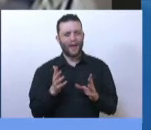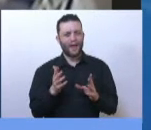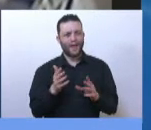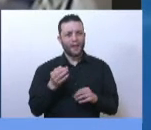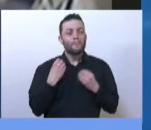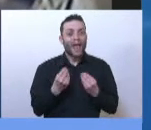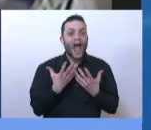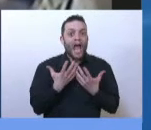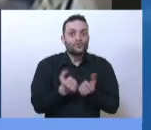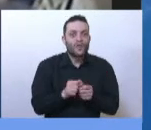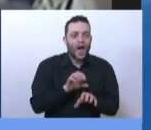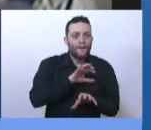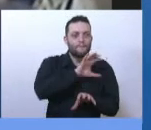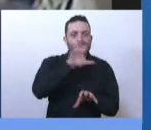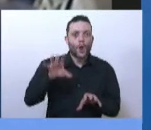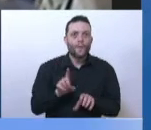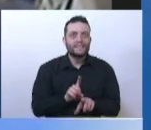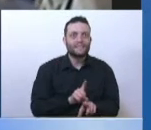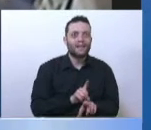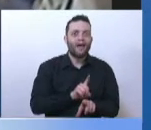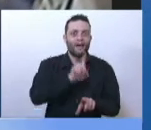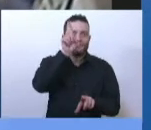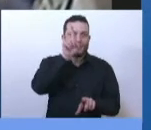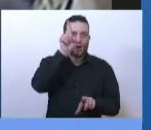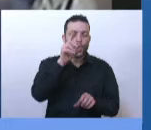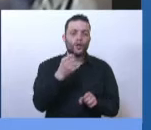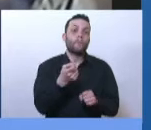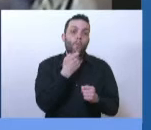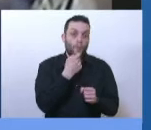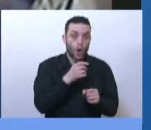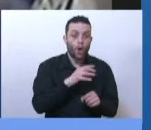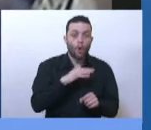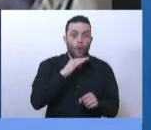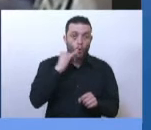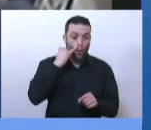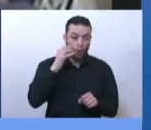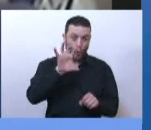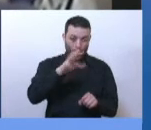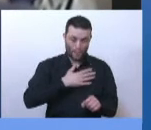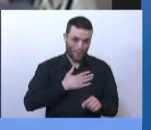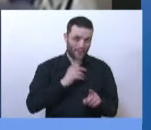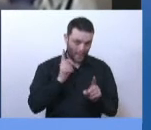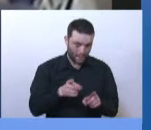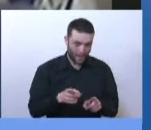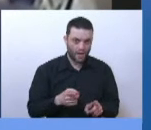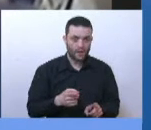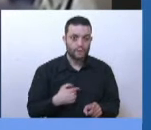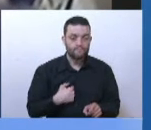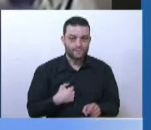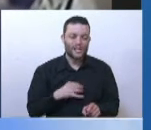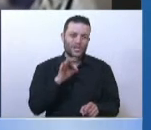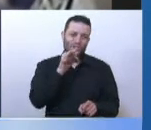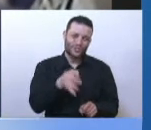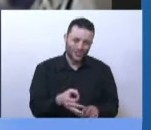NOA, entre ellas a mi provincia, Jujuy. Sabemos de que en materia productiva contribuía